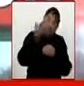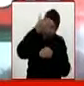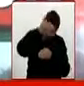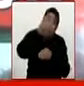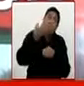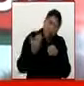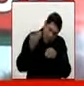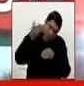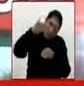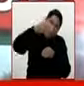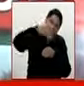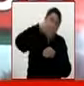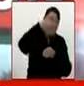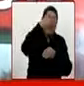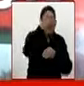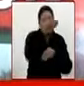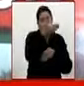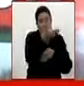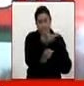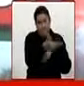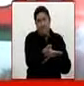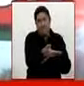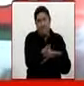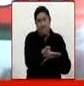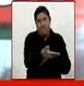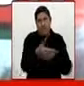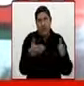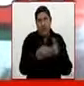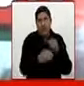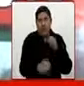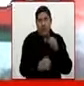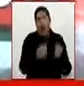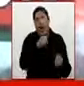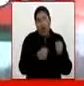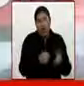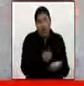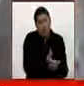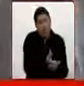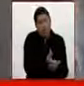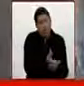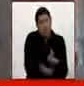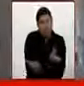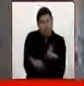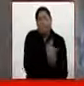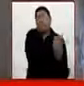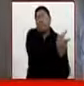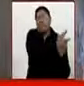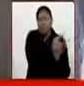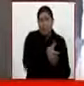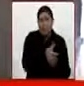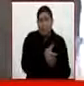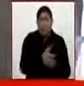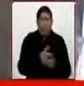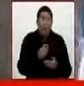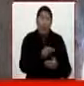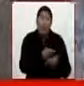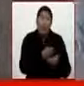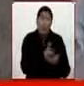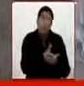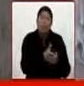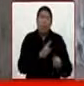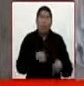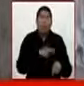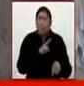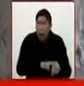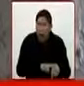una vuelta de tonel, y posteriormente choca con una vagoneta que se encontraba estacionada. El autito estaba comprando pizza,